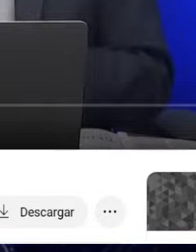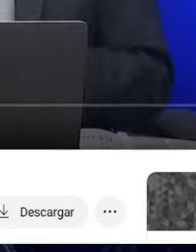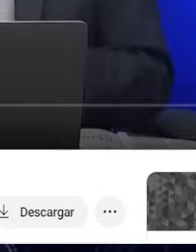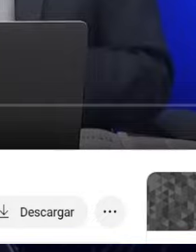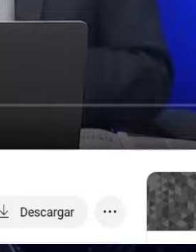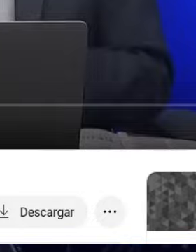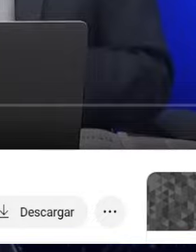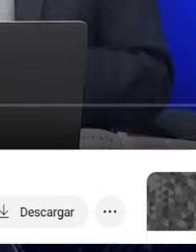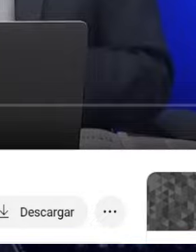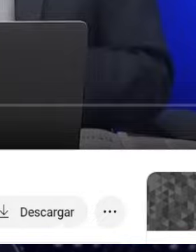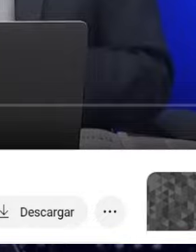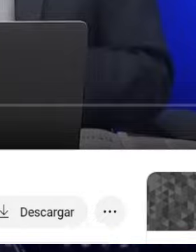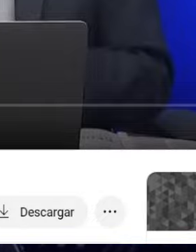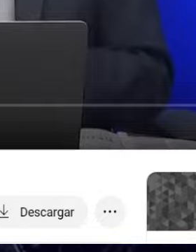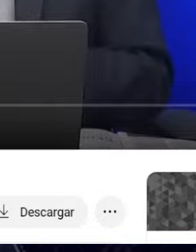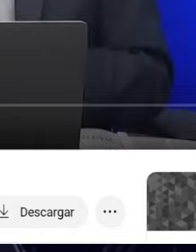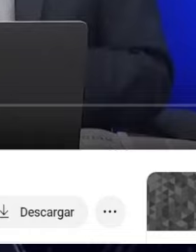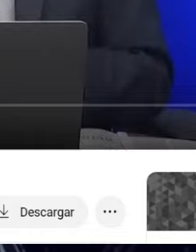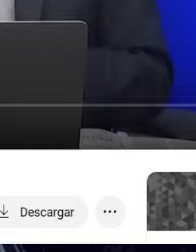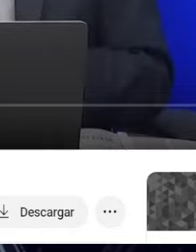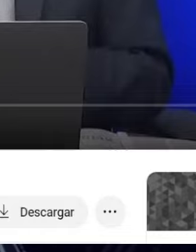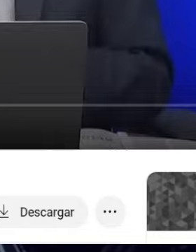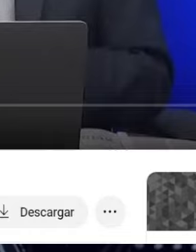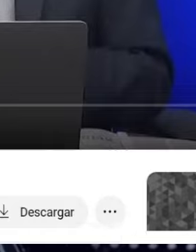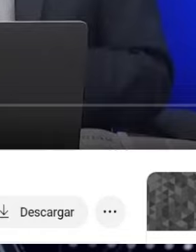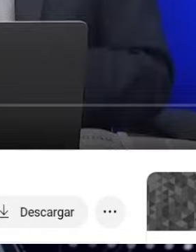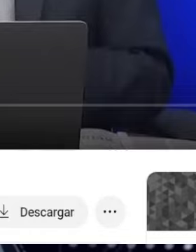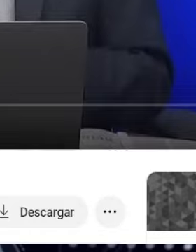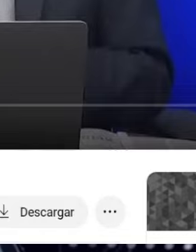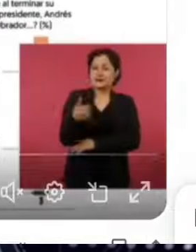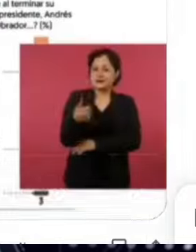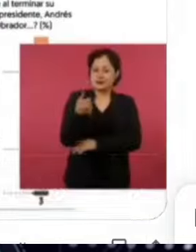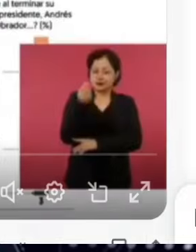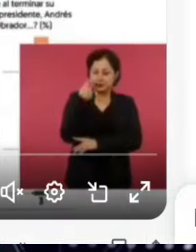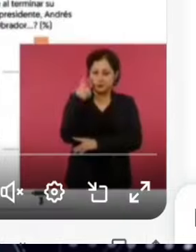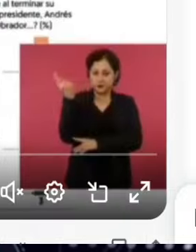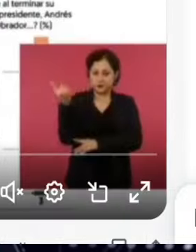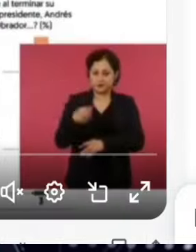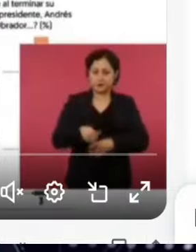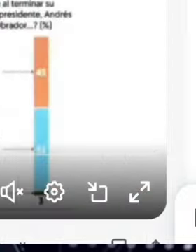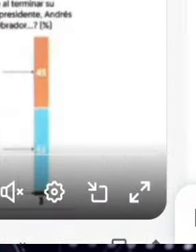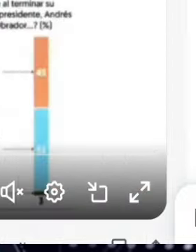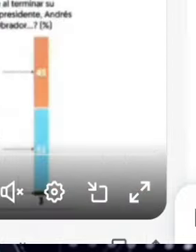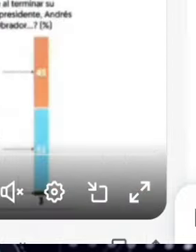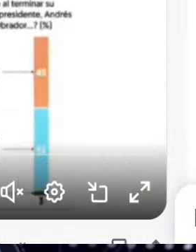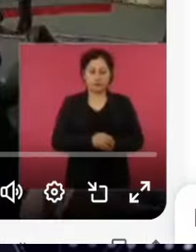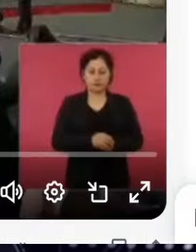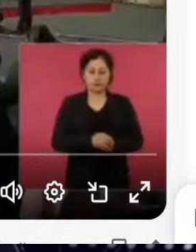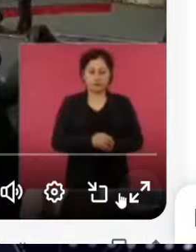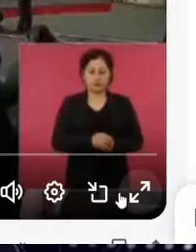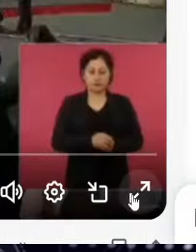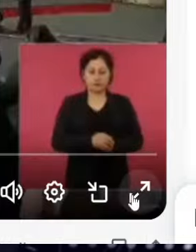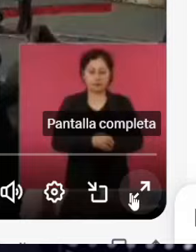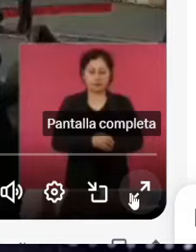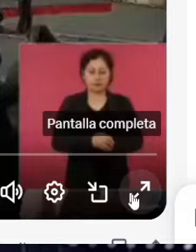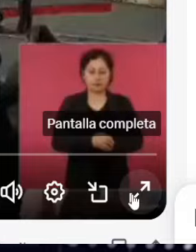tomó dejando a Manuel Feregrino en su lugar. Vean el regreso por parte de Ciro Gómez Leyva, que no puede creer esta aprobación del presidente Andrés Manuel